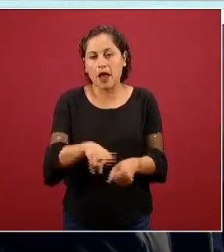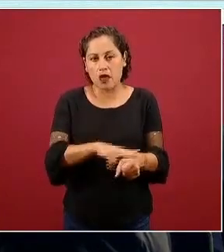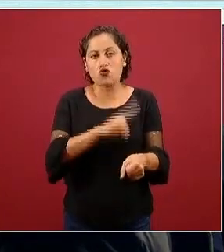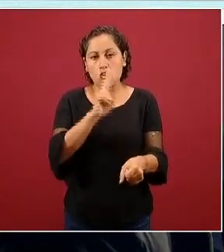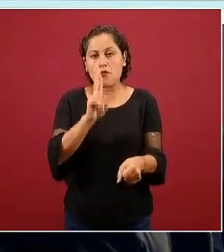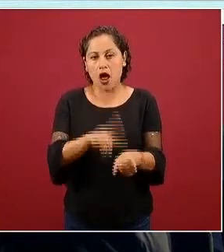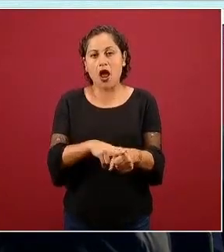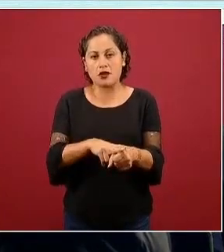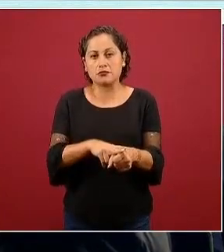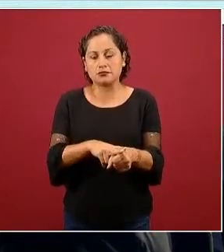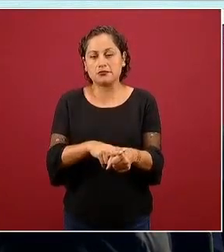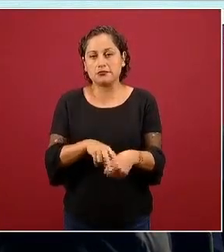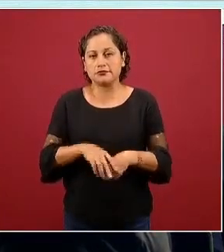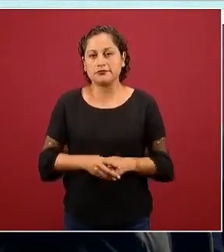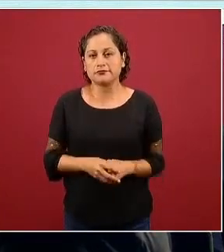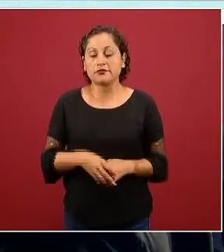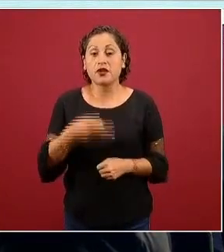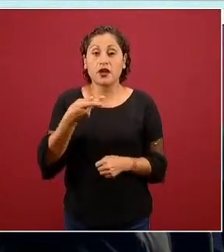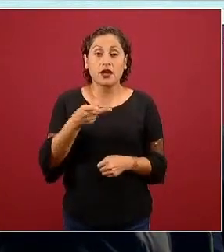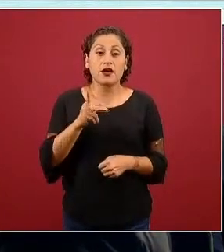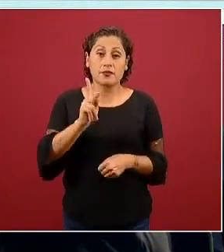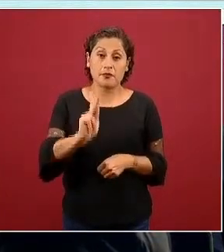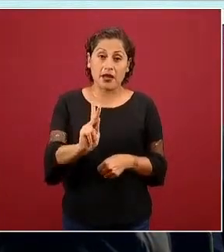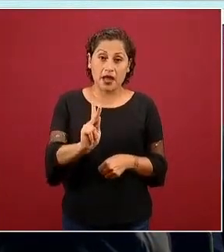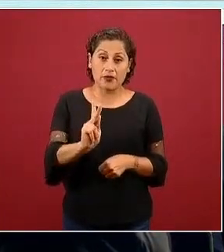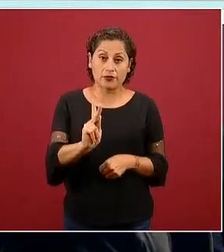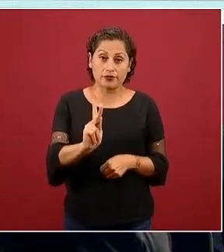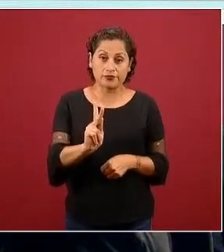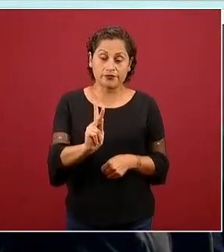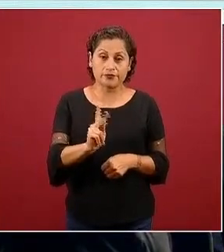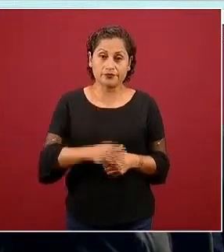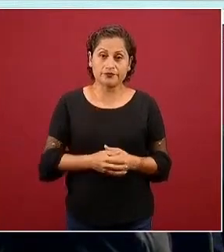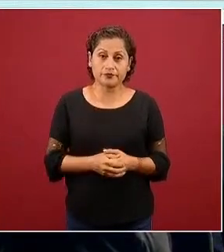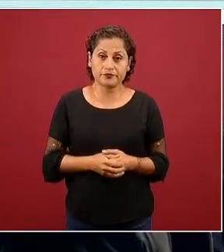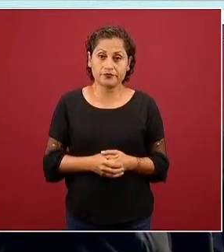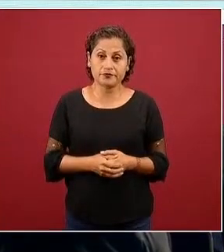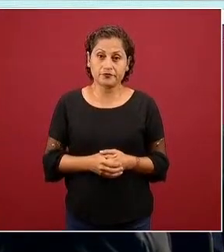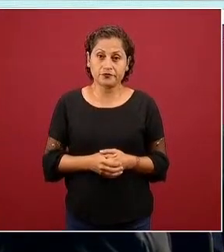Aún así, estas emociones